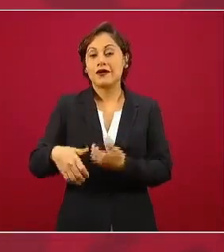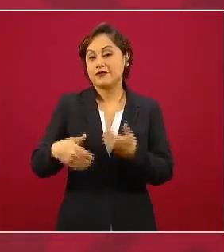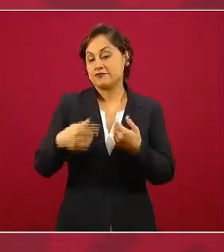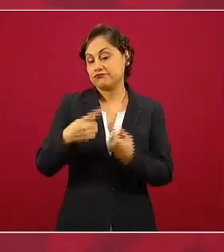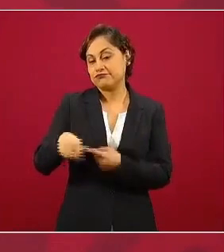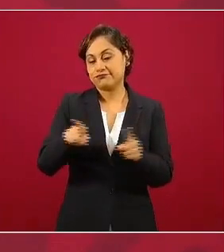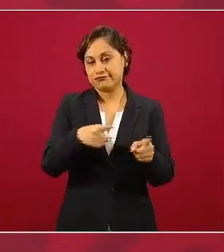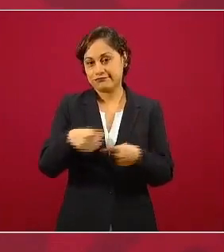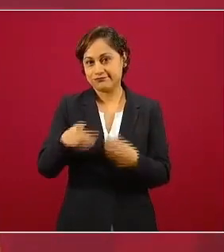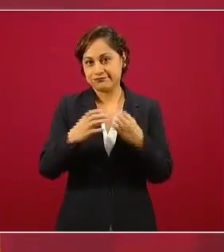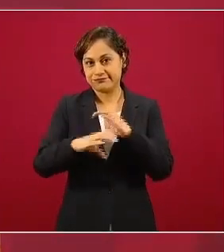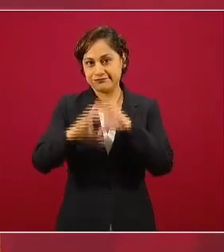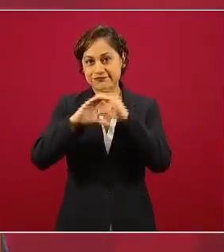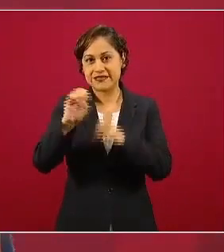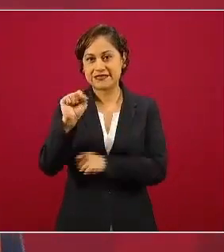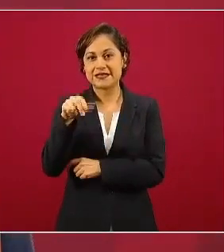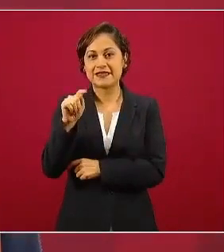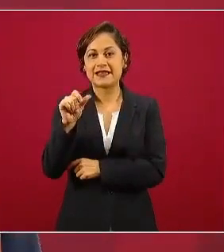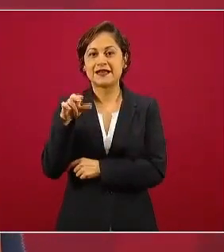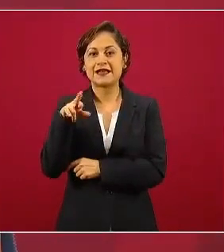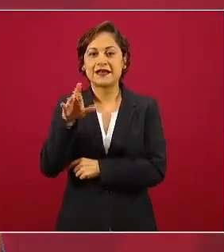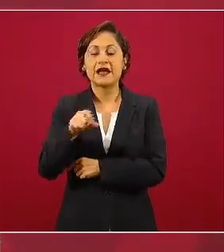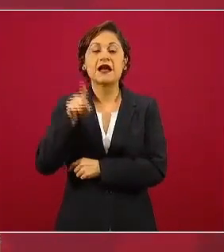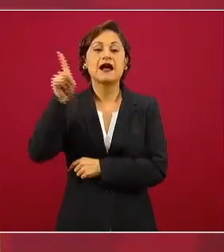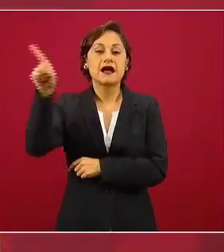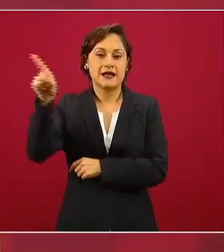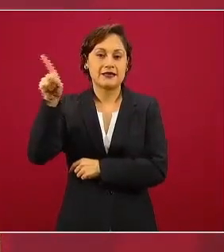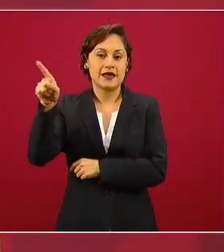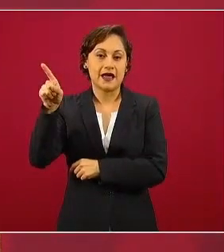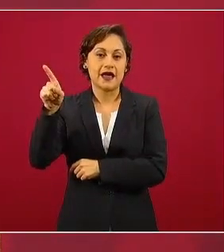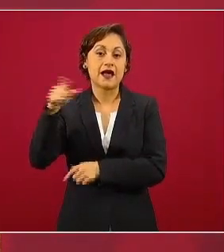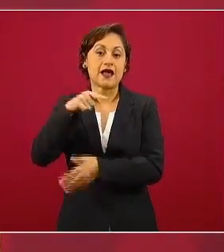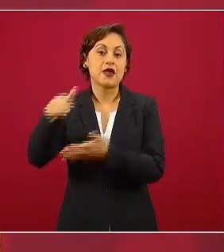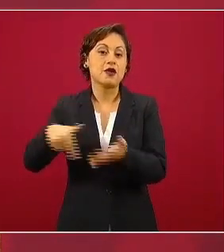Santana, Cárdenas, Tabasco,